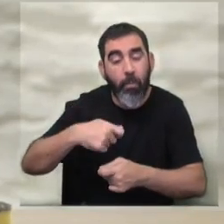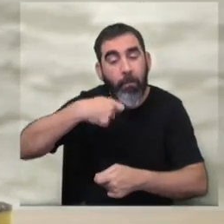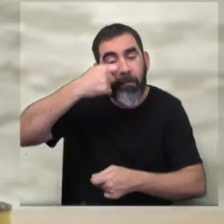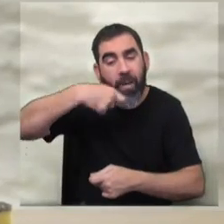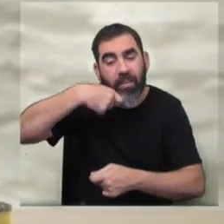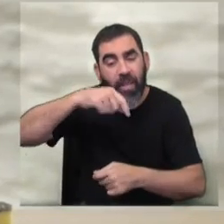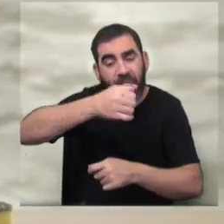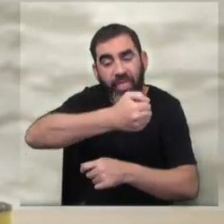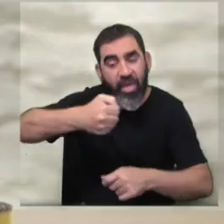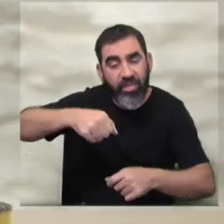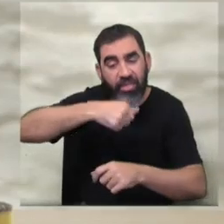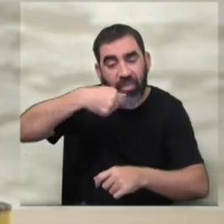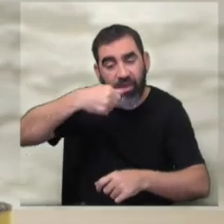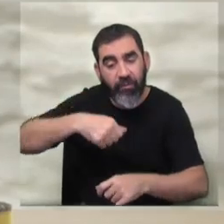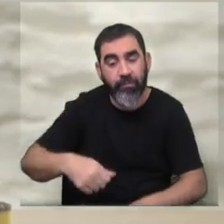dientes.